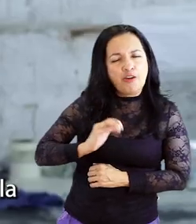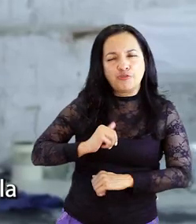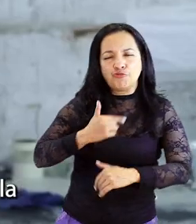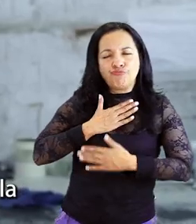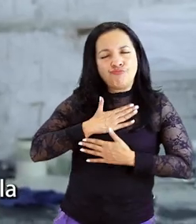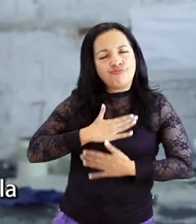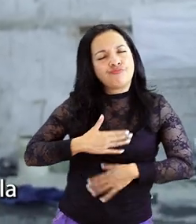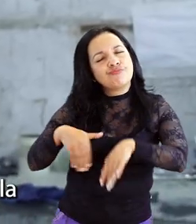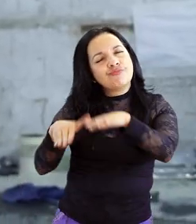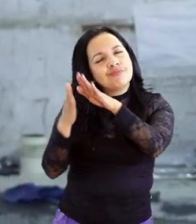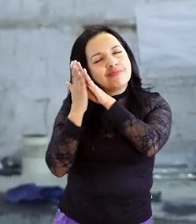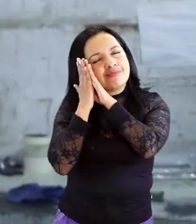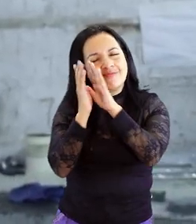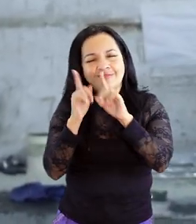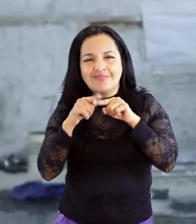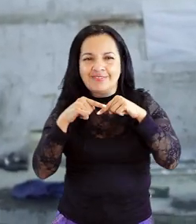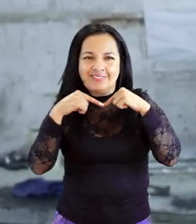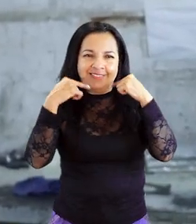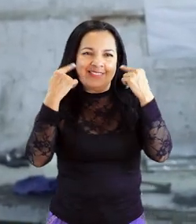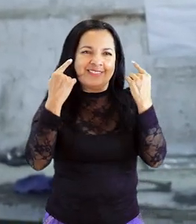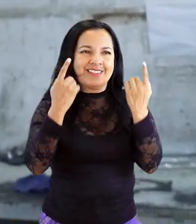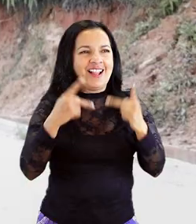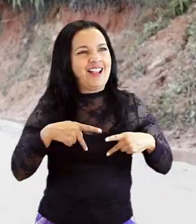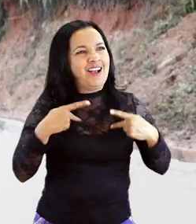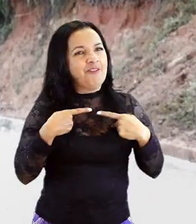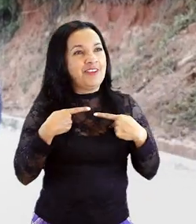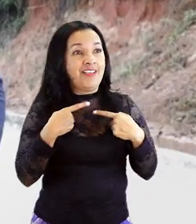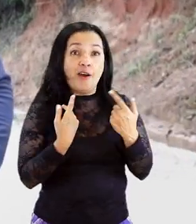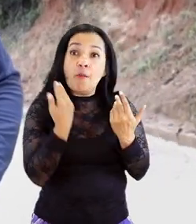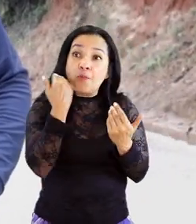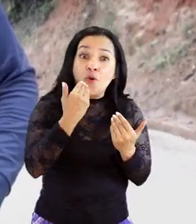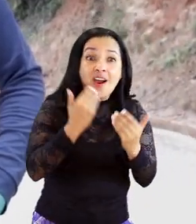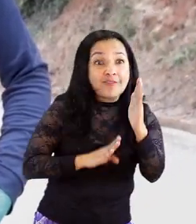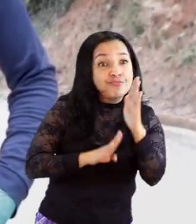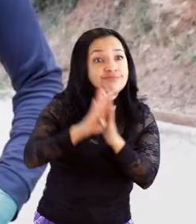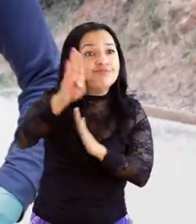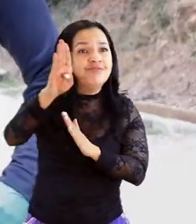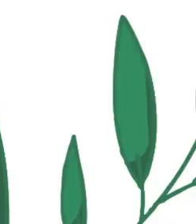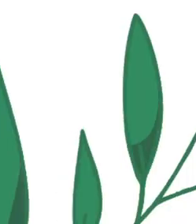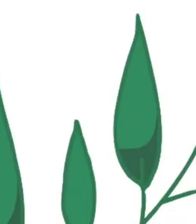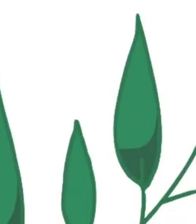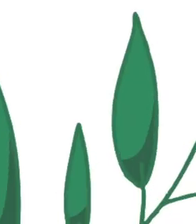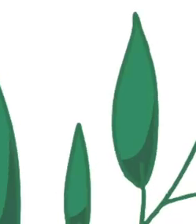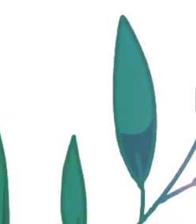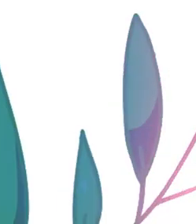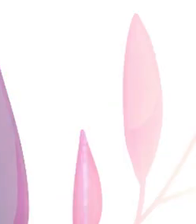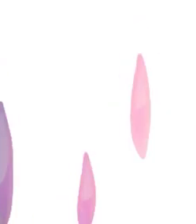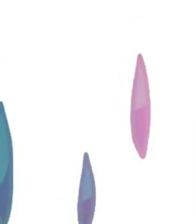permite dormir tranquila y sonreírle a la vida. ¡Sos Grande Mujer!